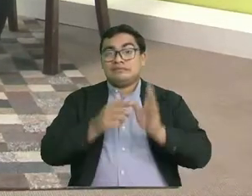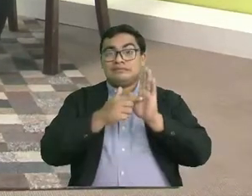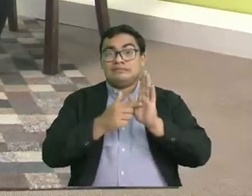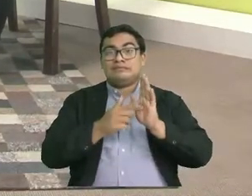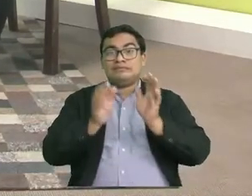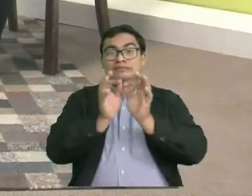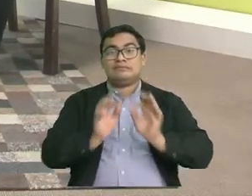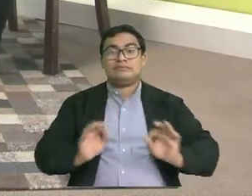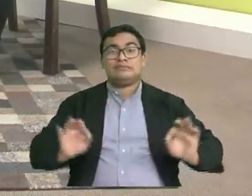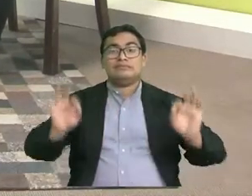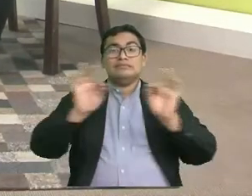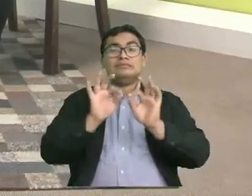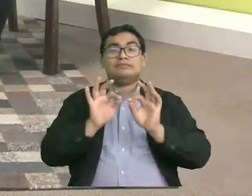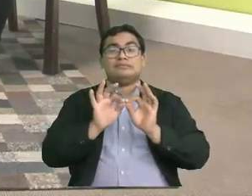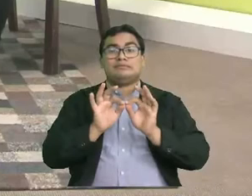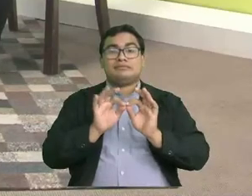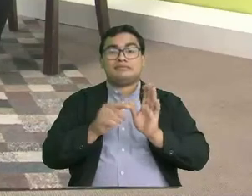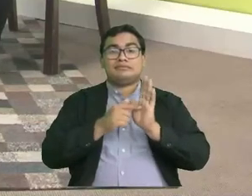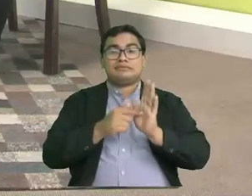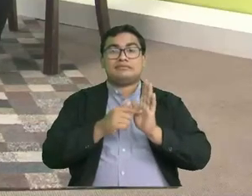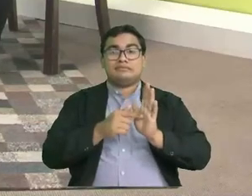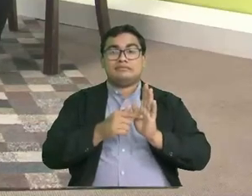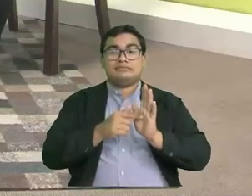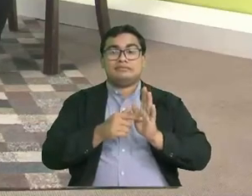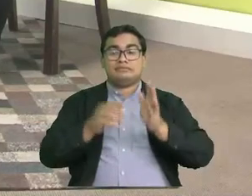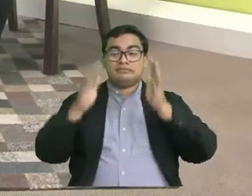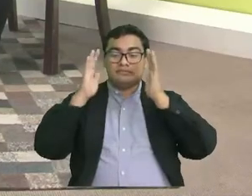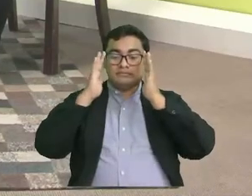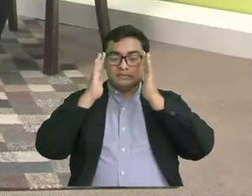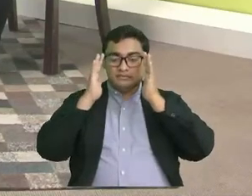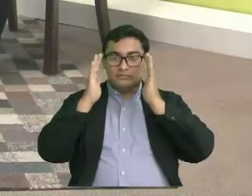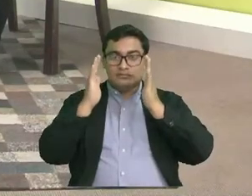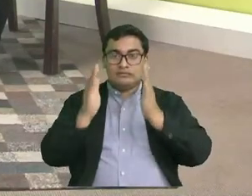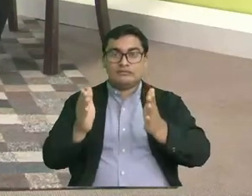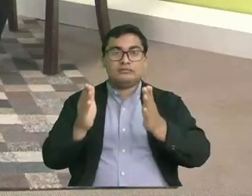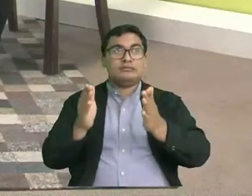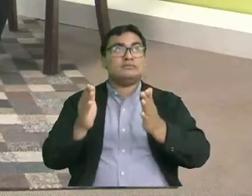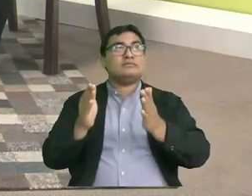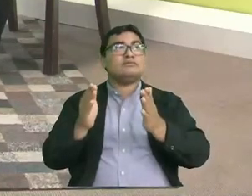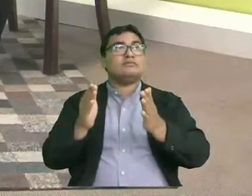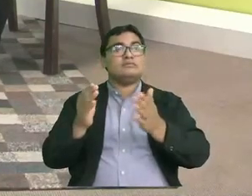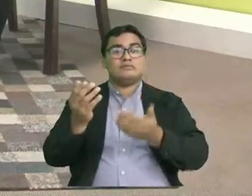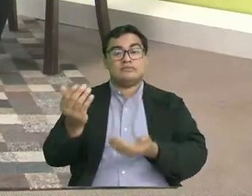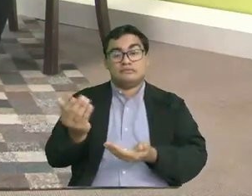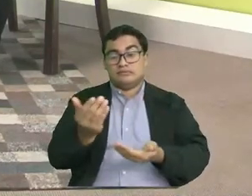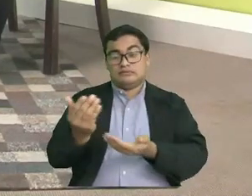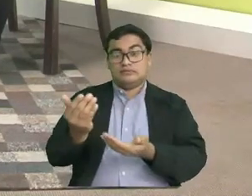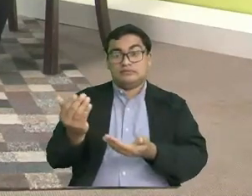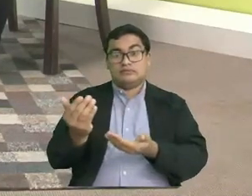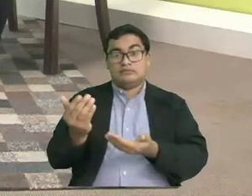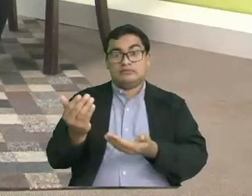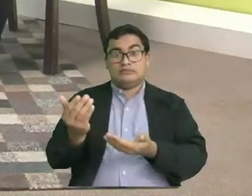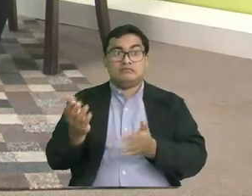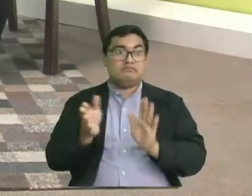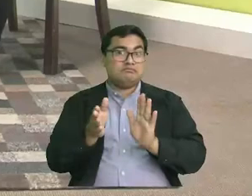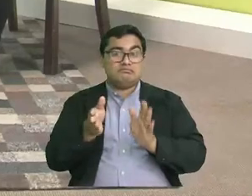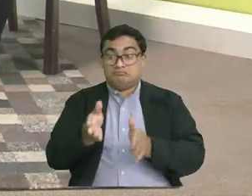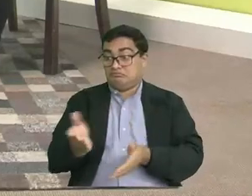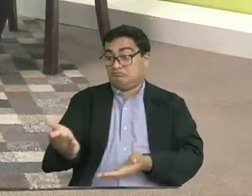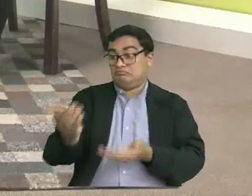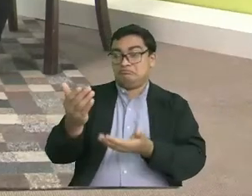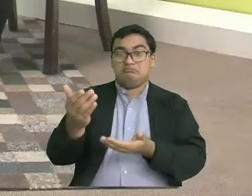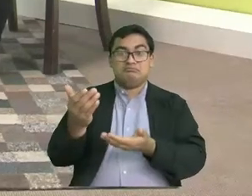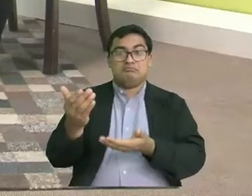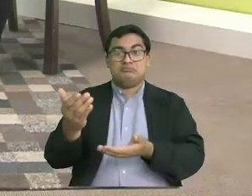importante. Cuando nosotros atendemos a un bebé o a una bebé que acaba de nacer